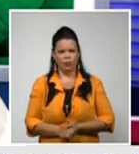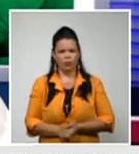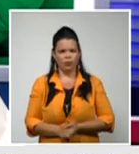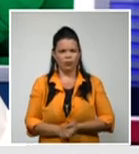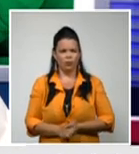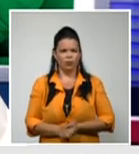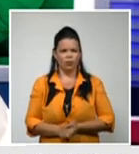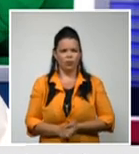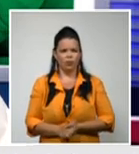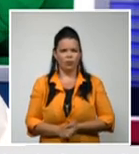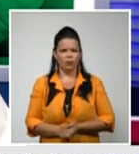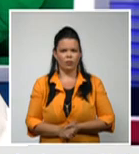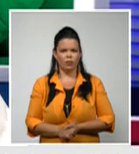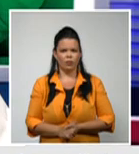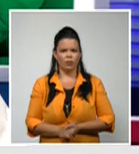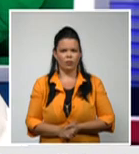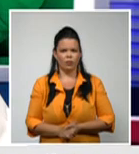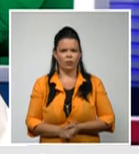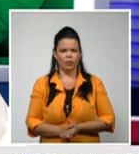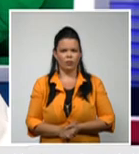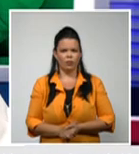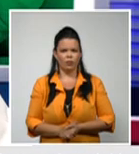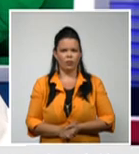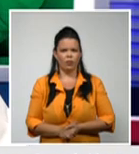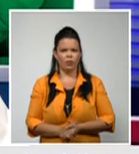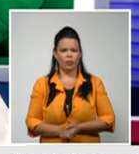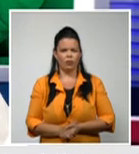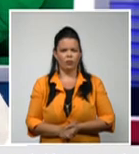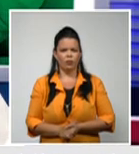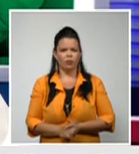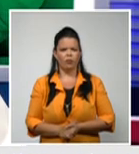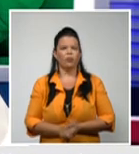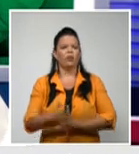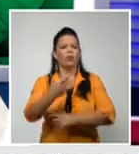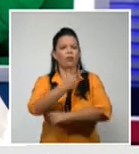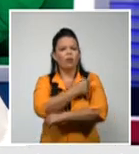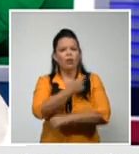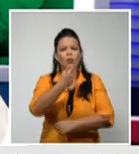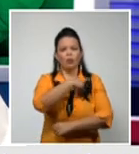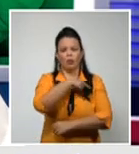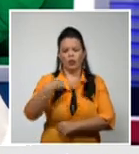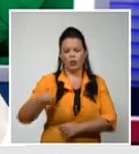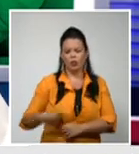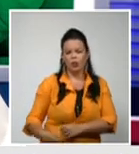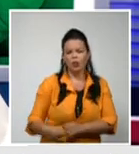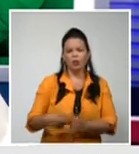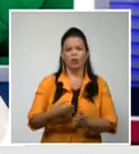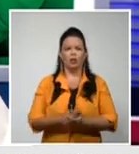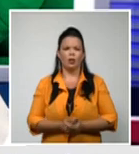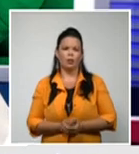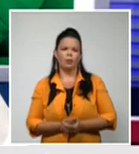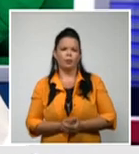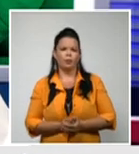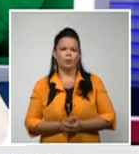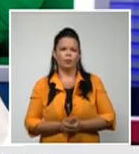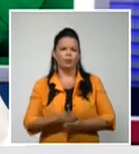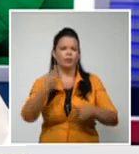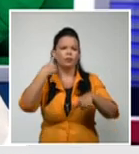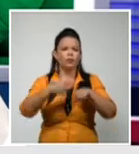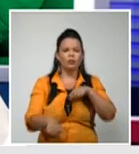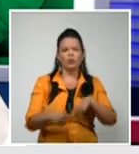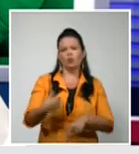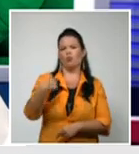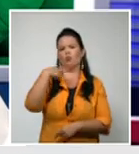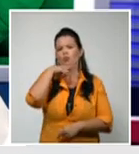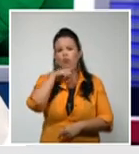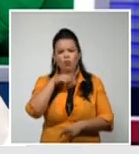Moderna, la vacuna Sinovac de la China, Sputnik 5, Sputnik V. Realmente un número